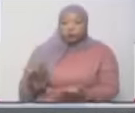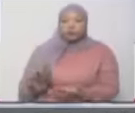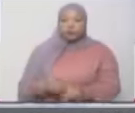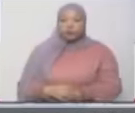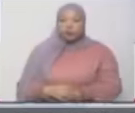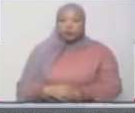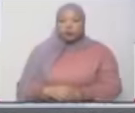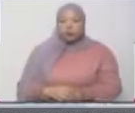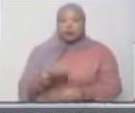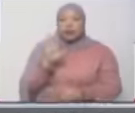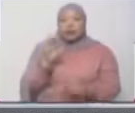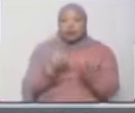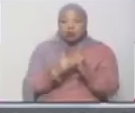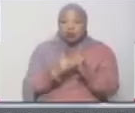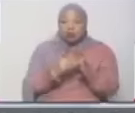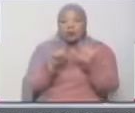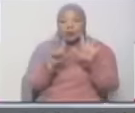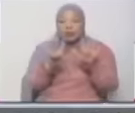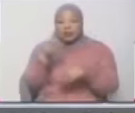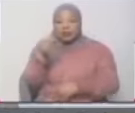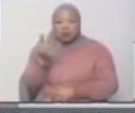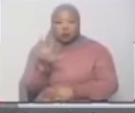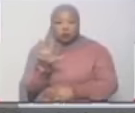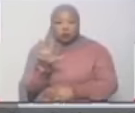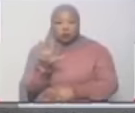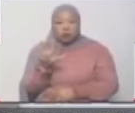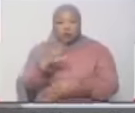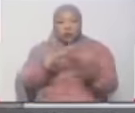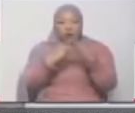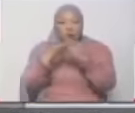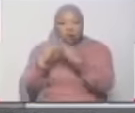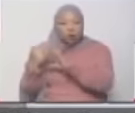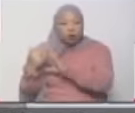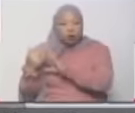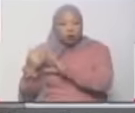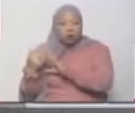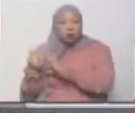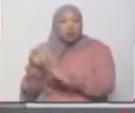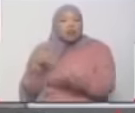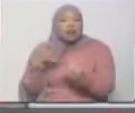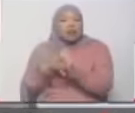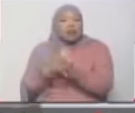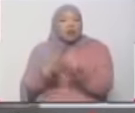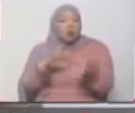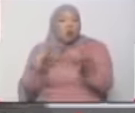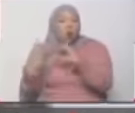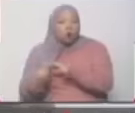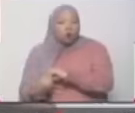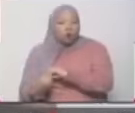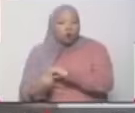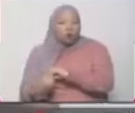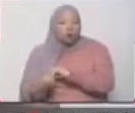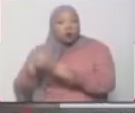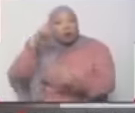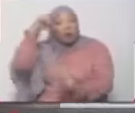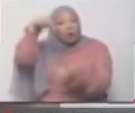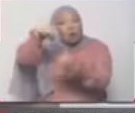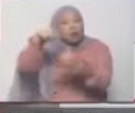configurar 5.603 circuitos comunales. Quiere decir que estaríamos casi